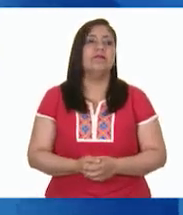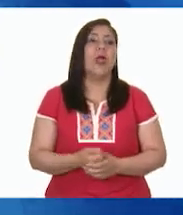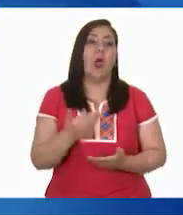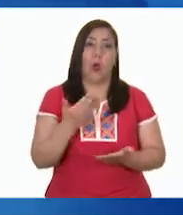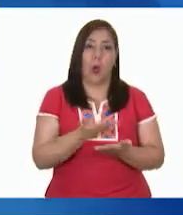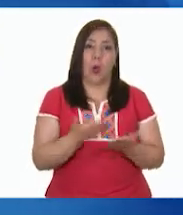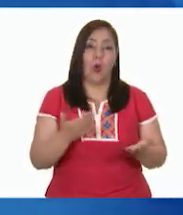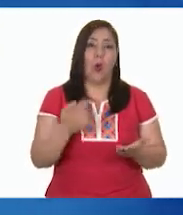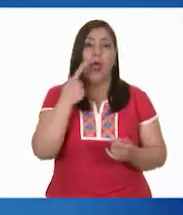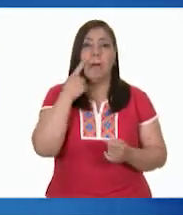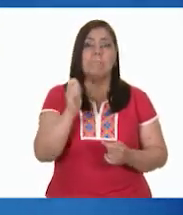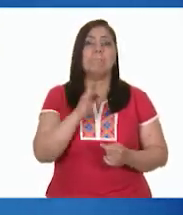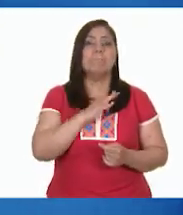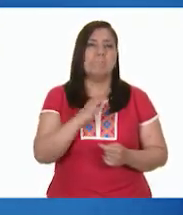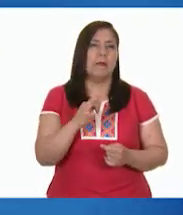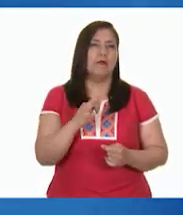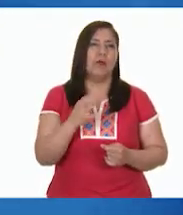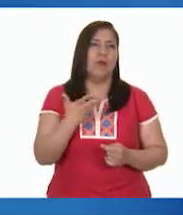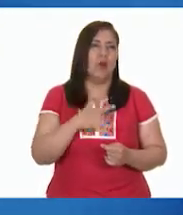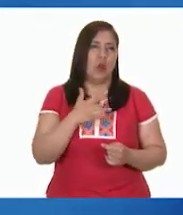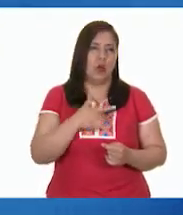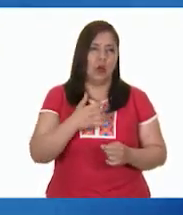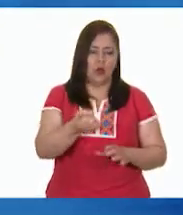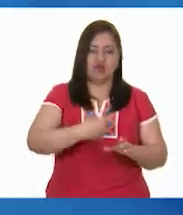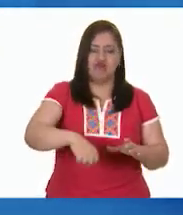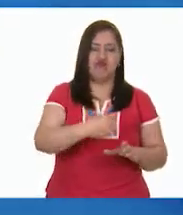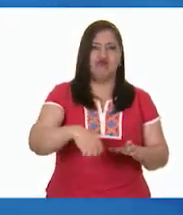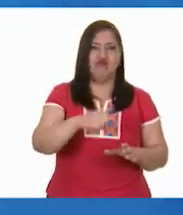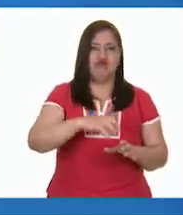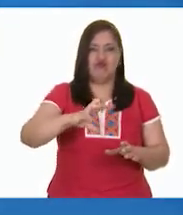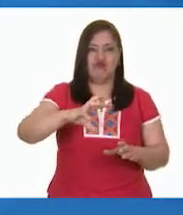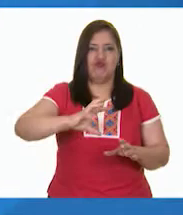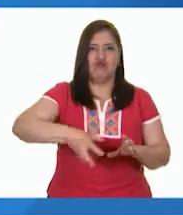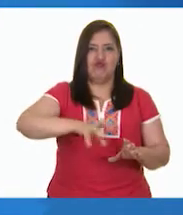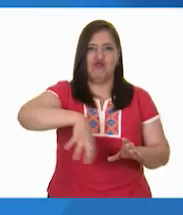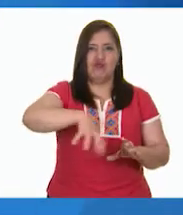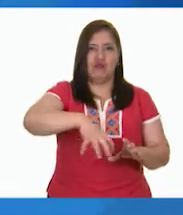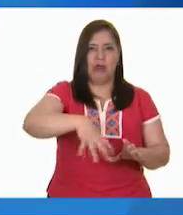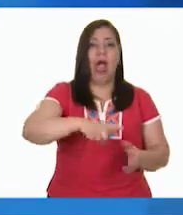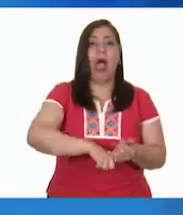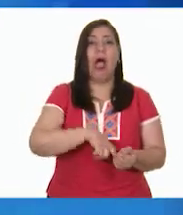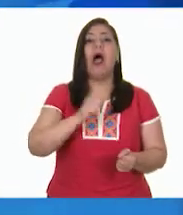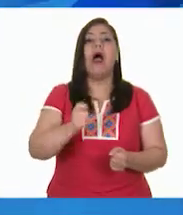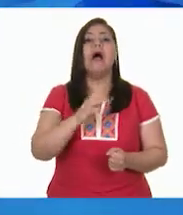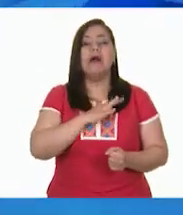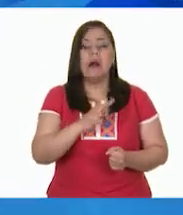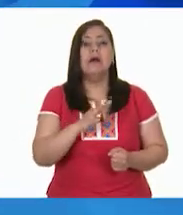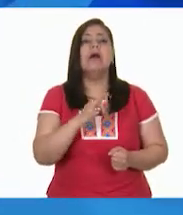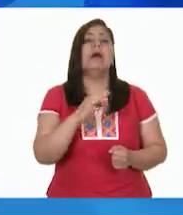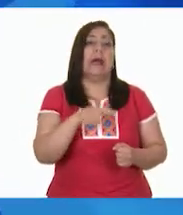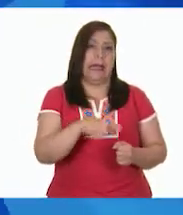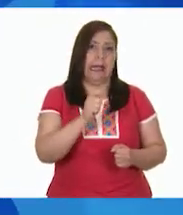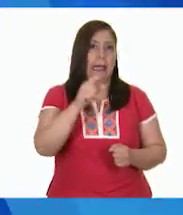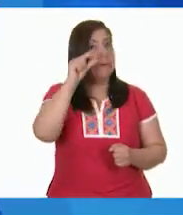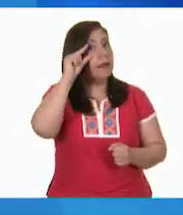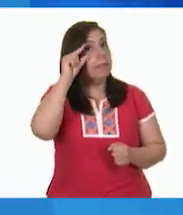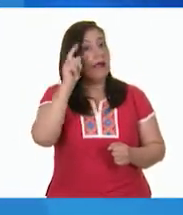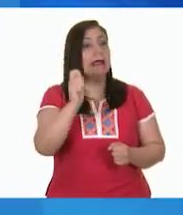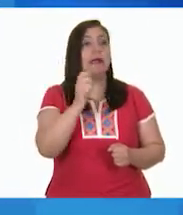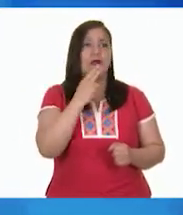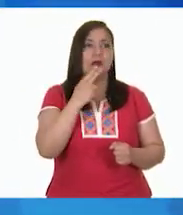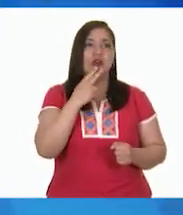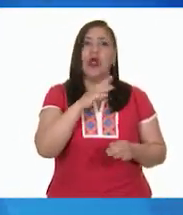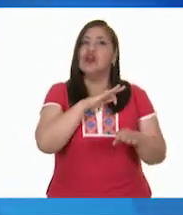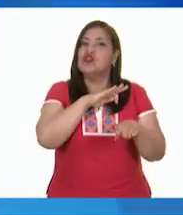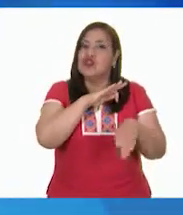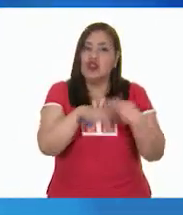globo. Esto lo hacemos constantemente para que, en este caso que se le puso almendra, todas nuestras